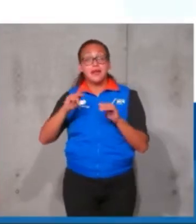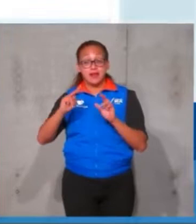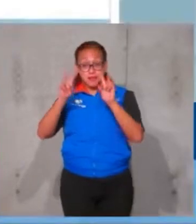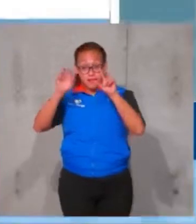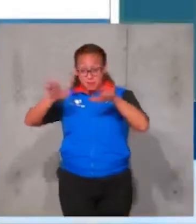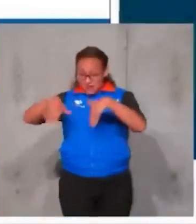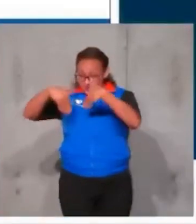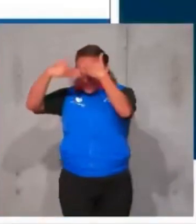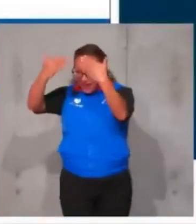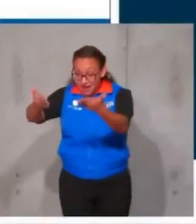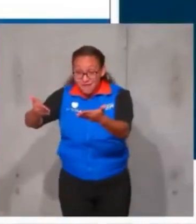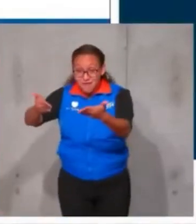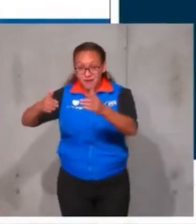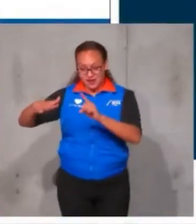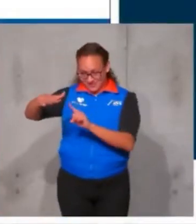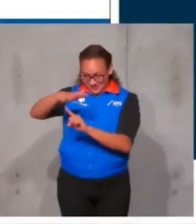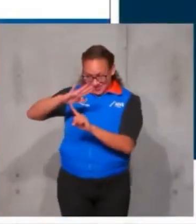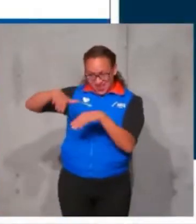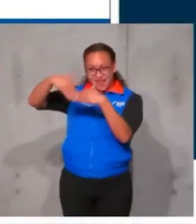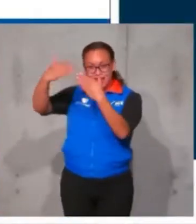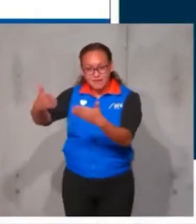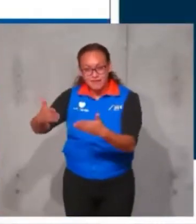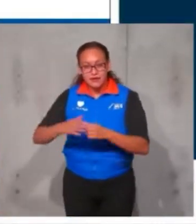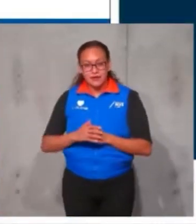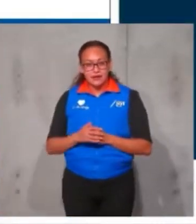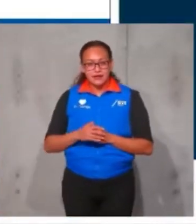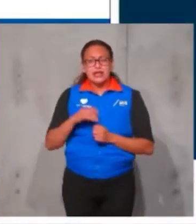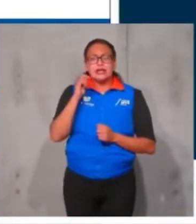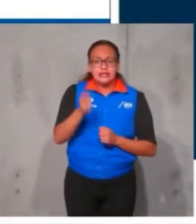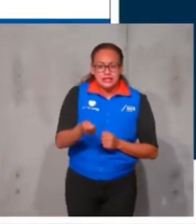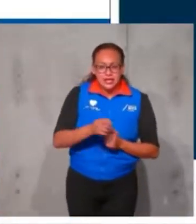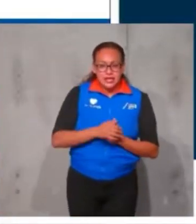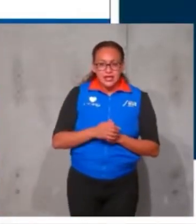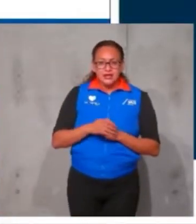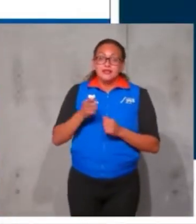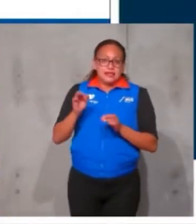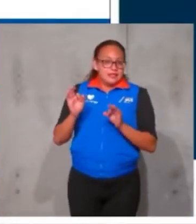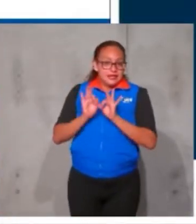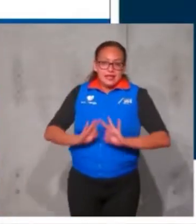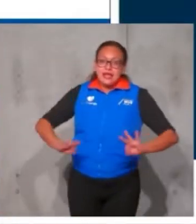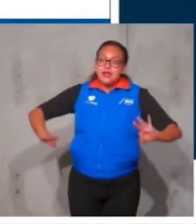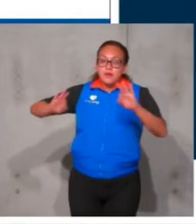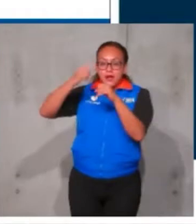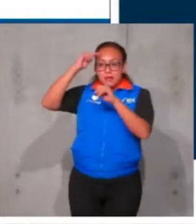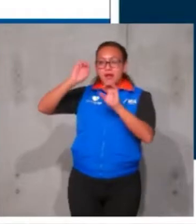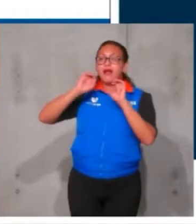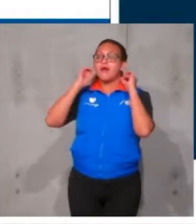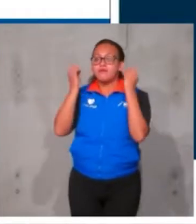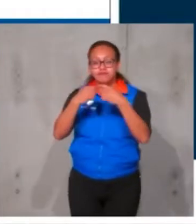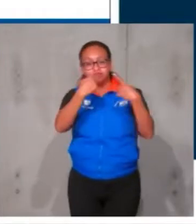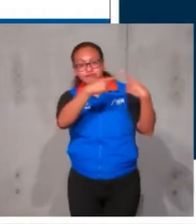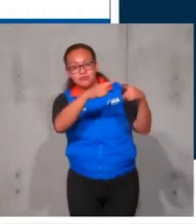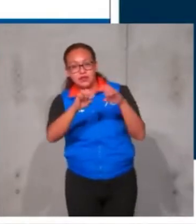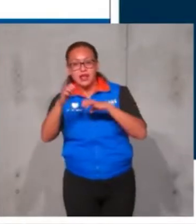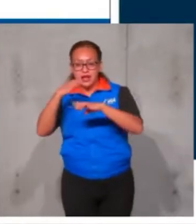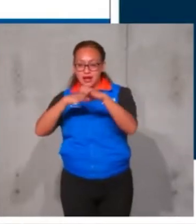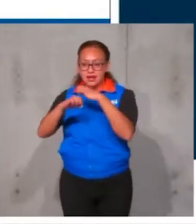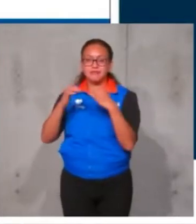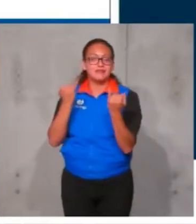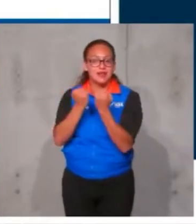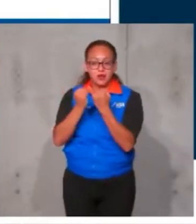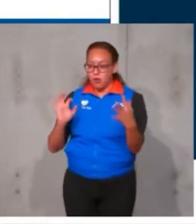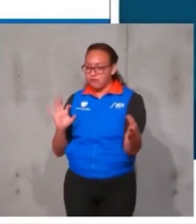los temas externos, que son los temas que resultan importantes para nuestros grupos de interés y que son los